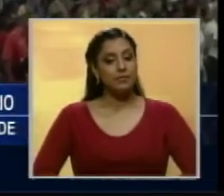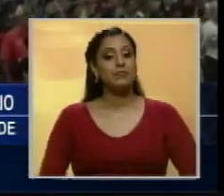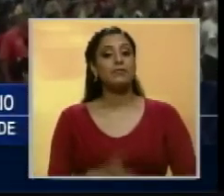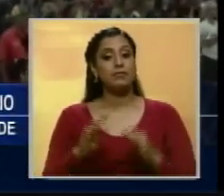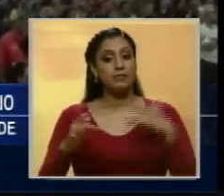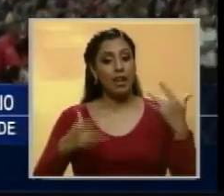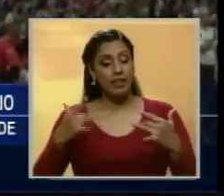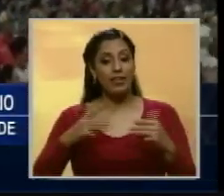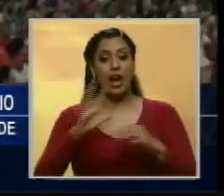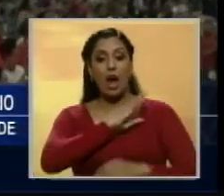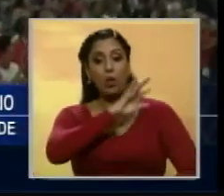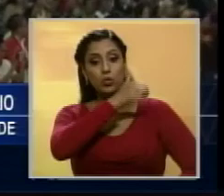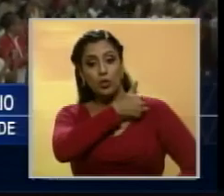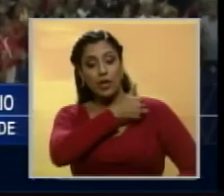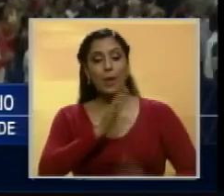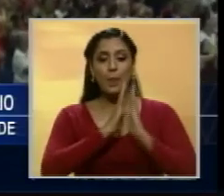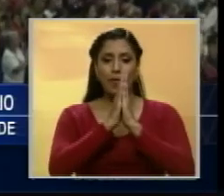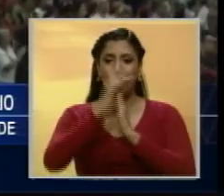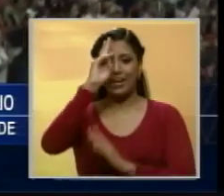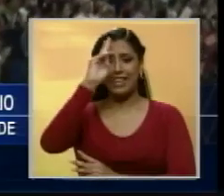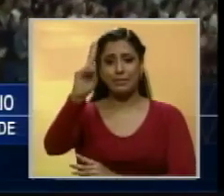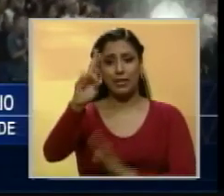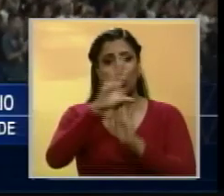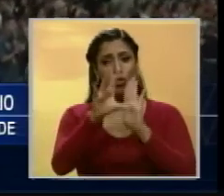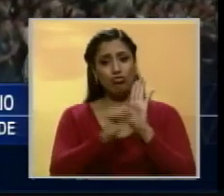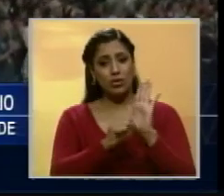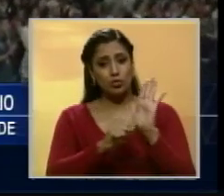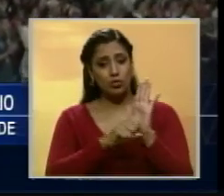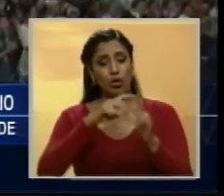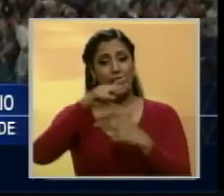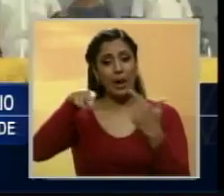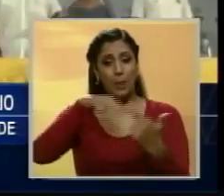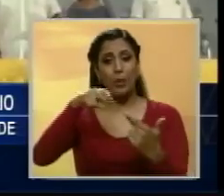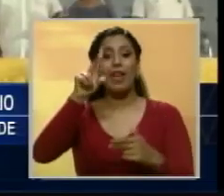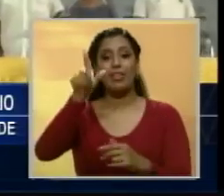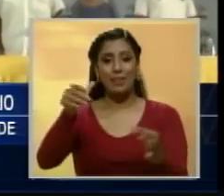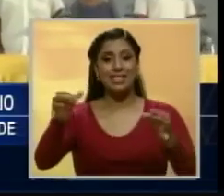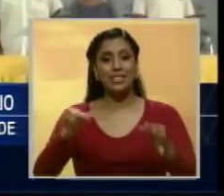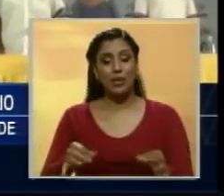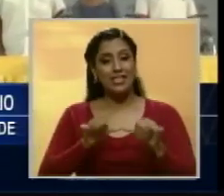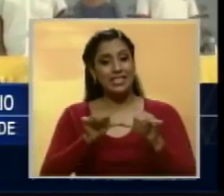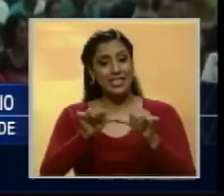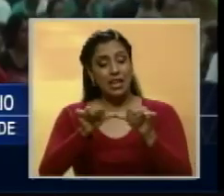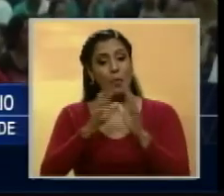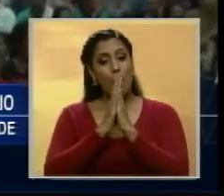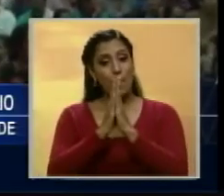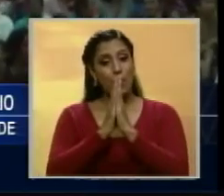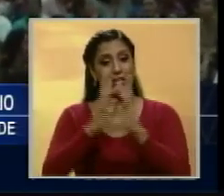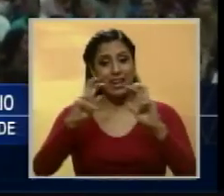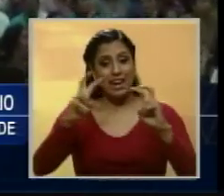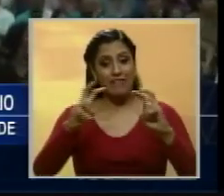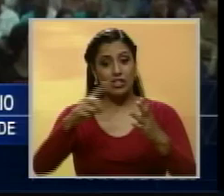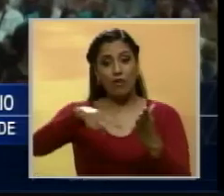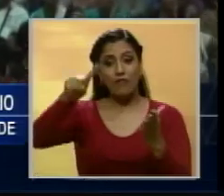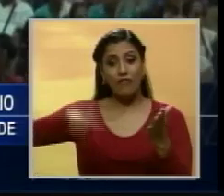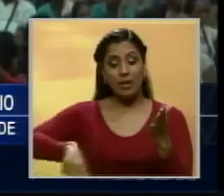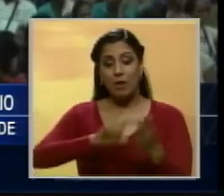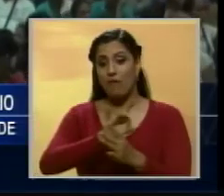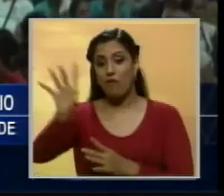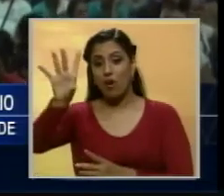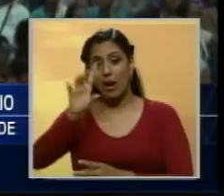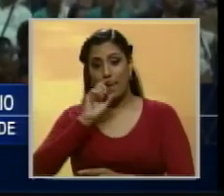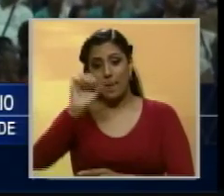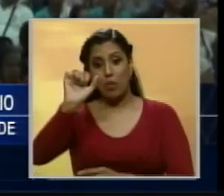la actividad de la autoridad regional pidió respeto a la Constitución de la República y aseguró que continuarán con la petición de revisión de las firmas del